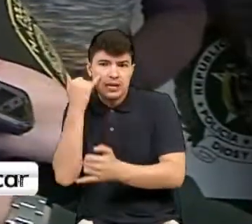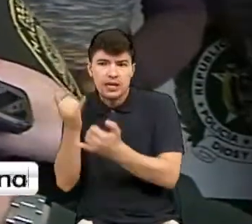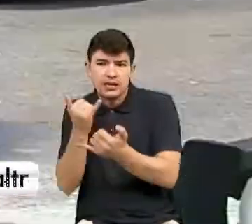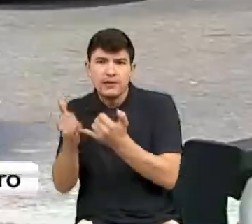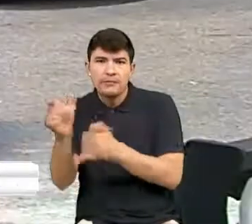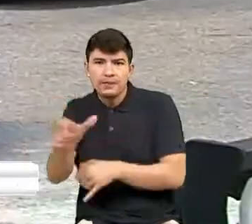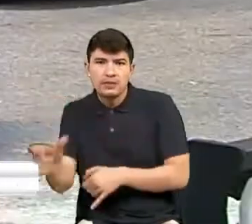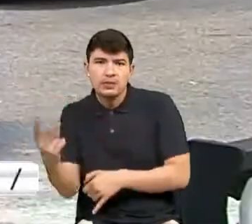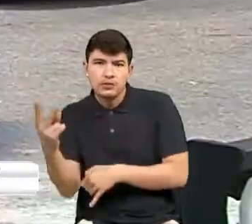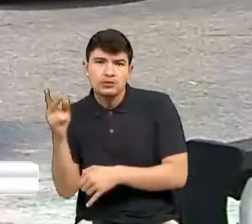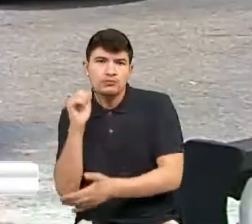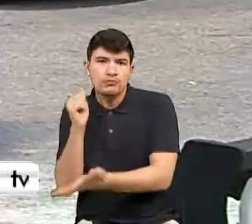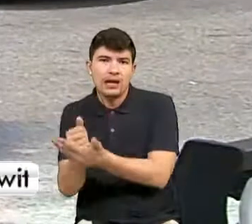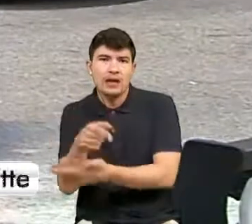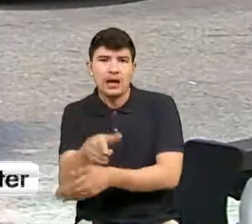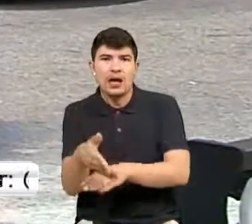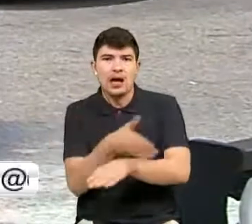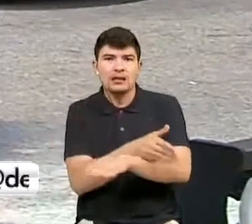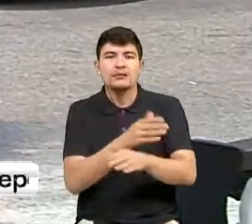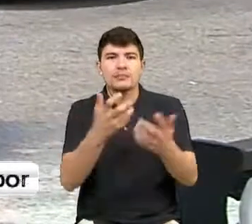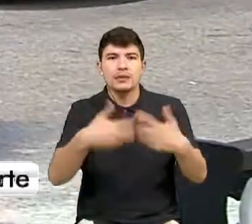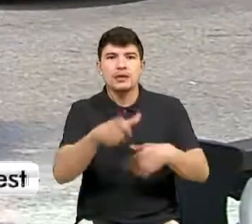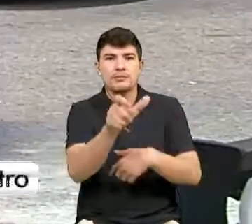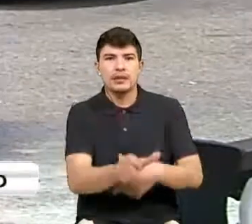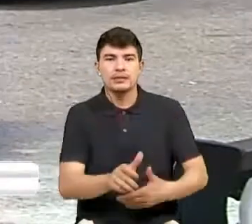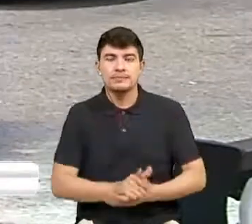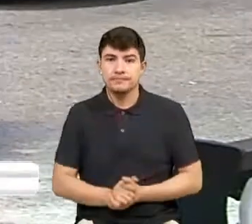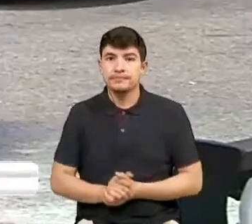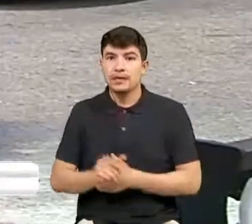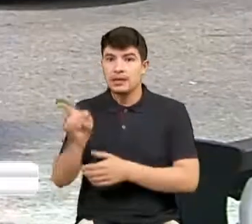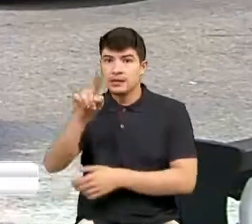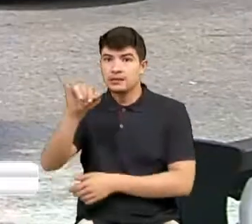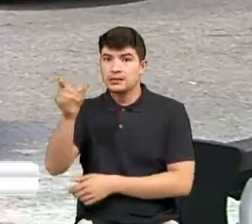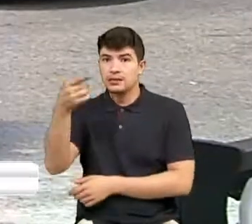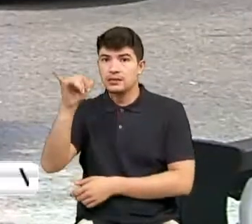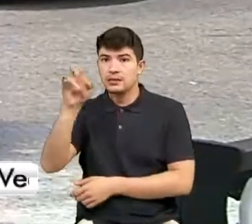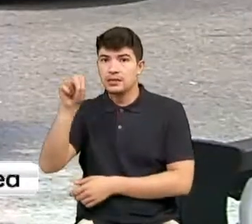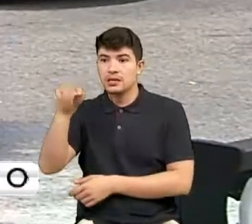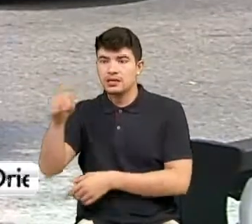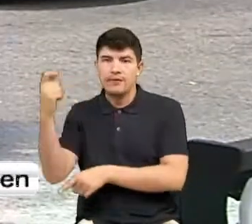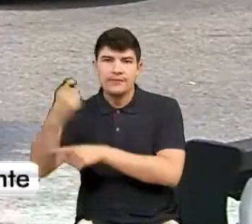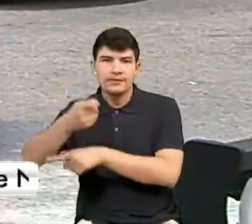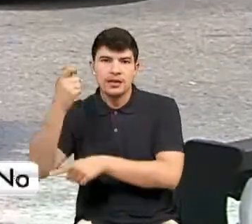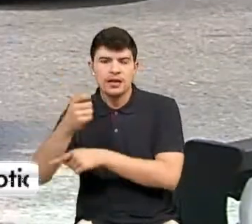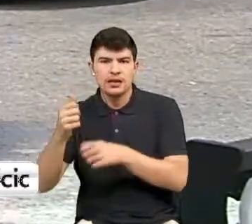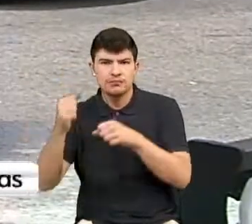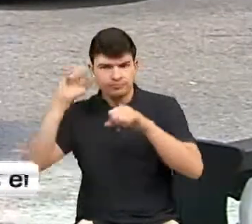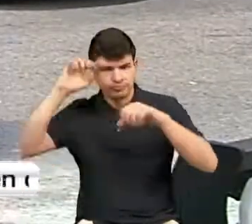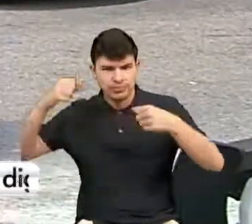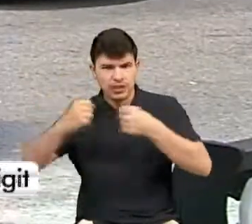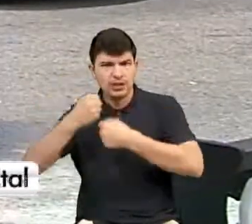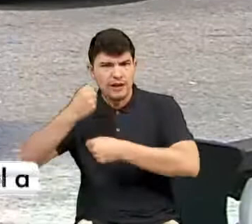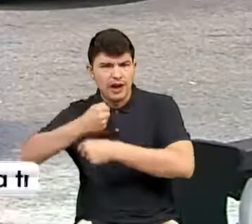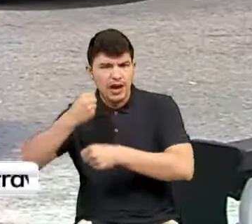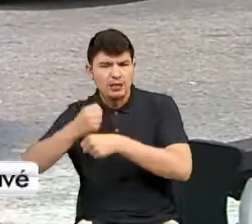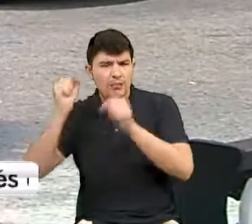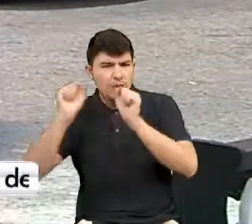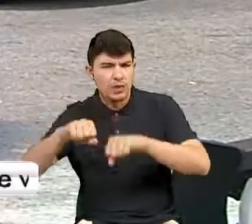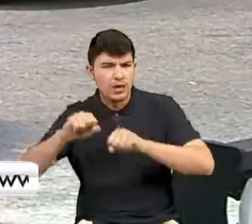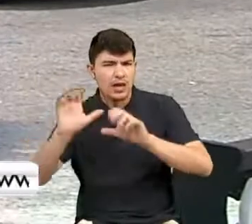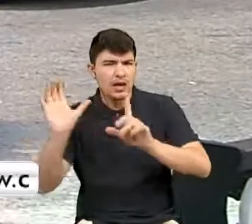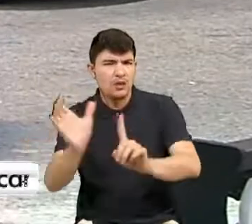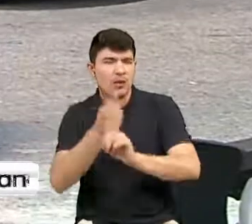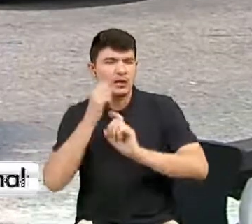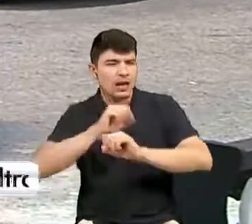los victimarios unidades de la sijín y de la fiscalía están trabajando conjuntamente para poder esclarecer y poder